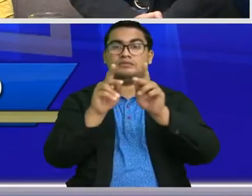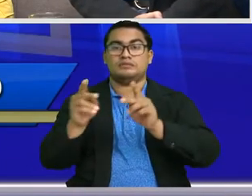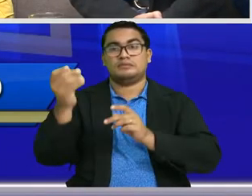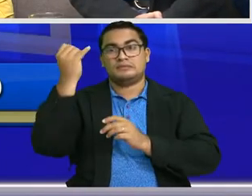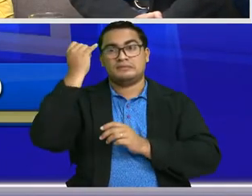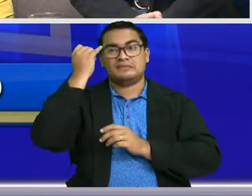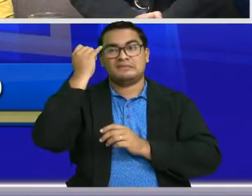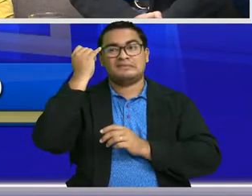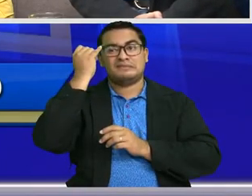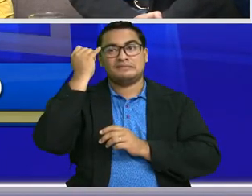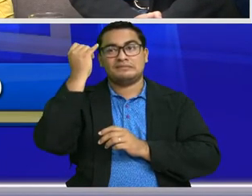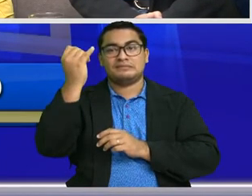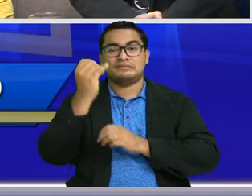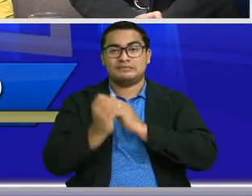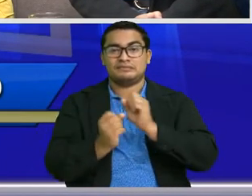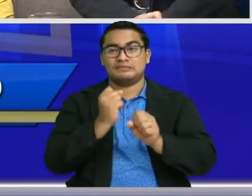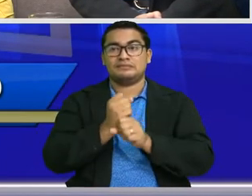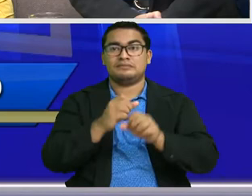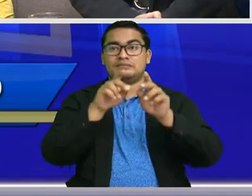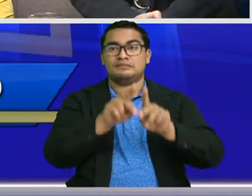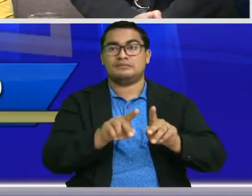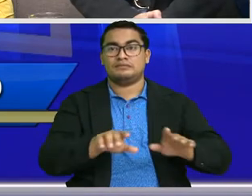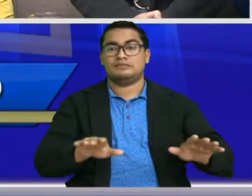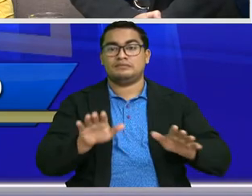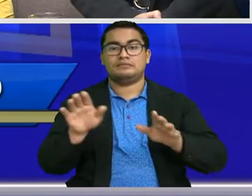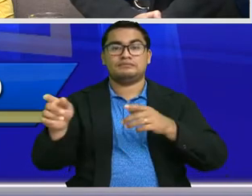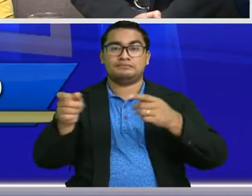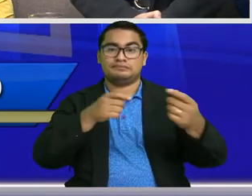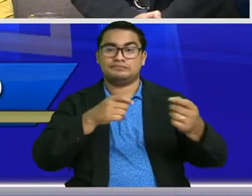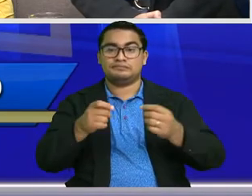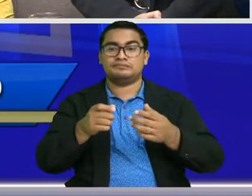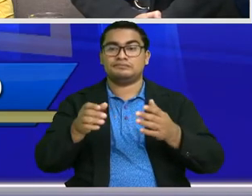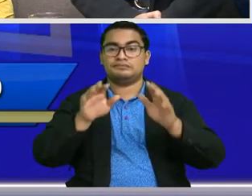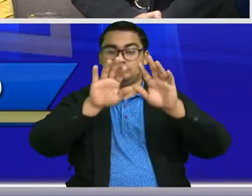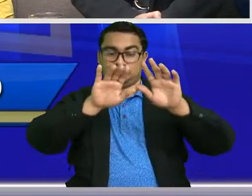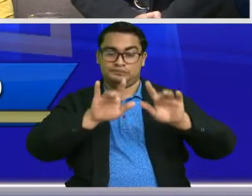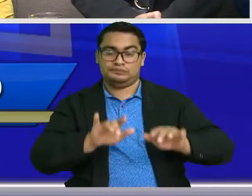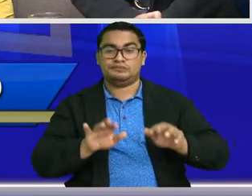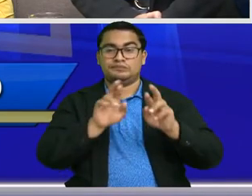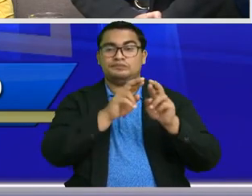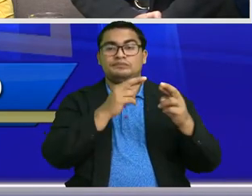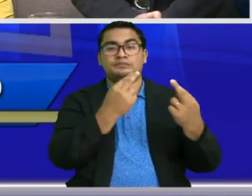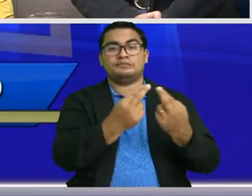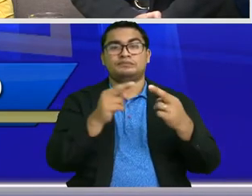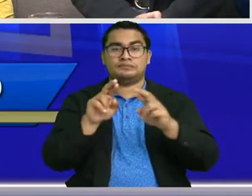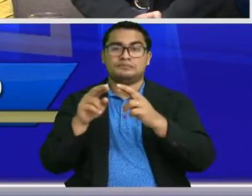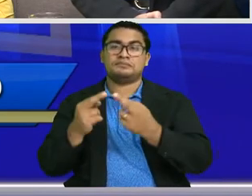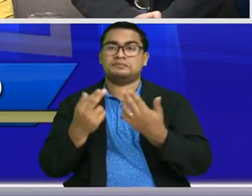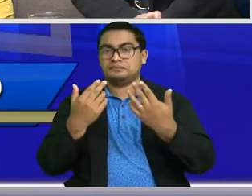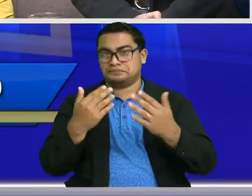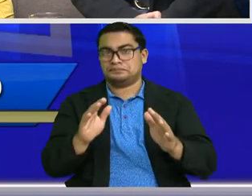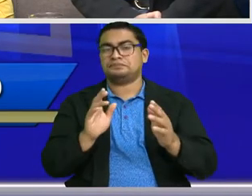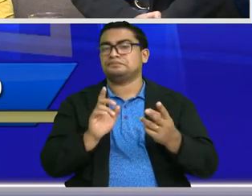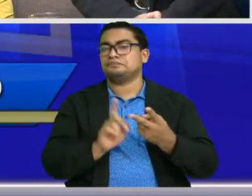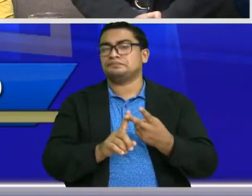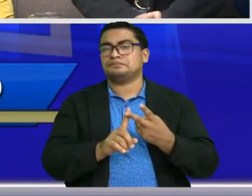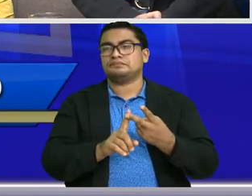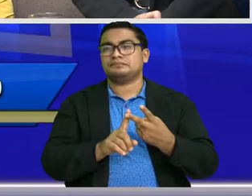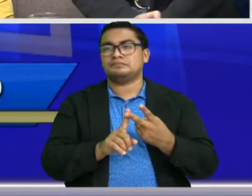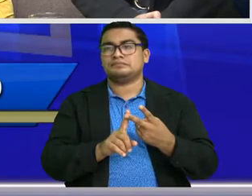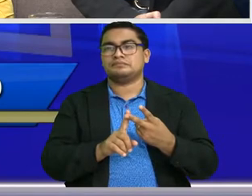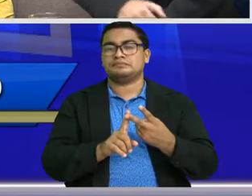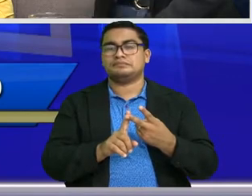durante todo el año. Nosotros con el plan de negocios digitales hemos realizado encuentros, ¿verdad? Hemos realizado también todo lo que tiene que